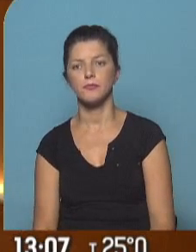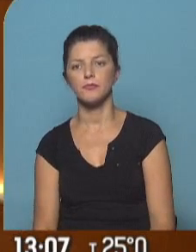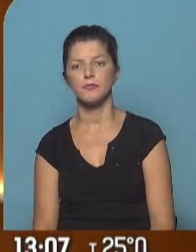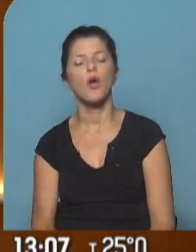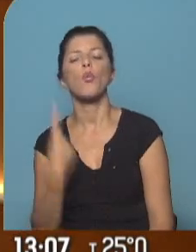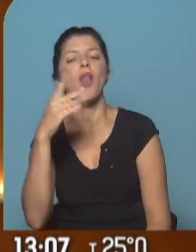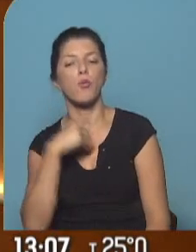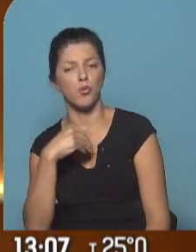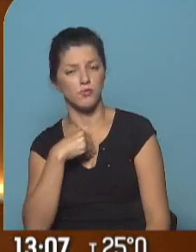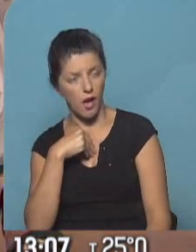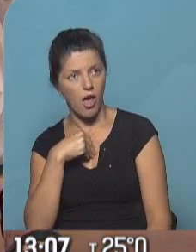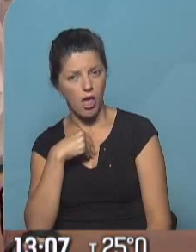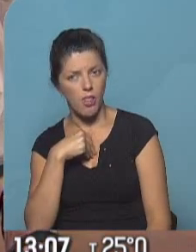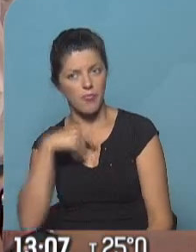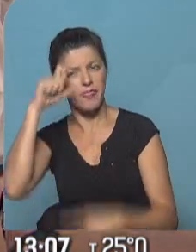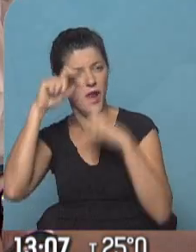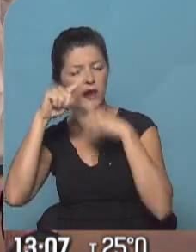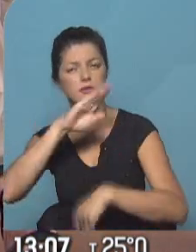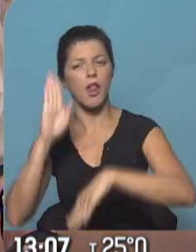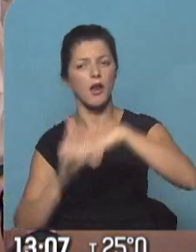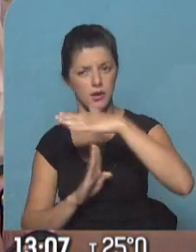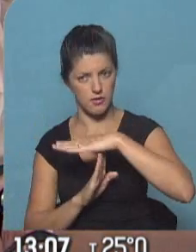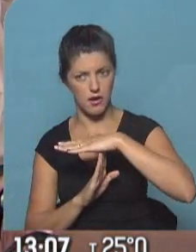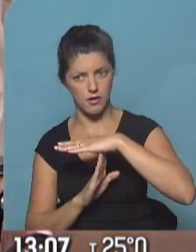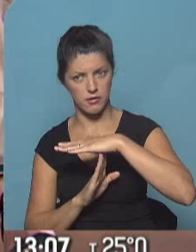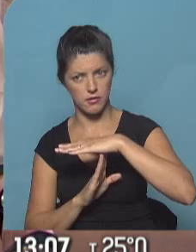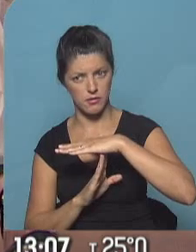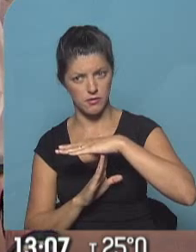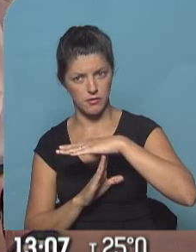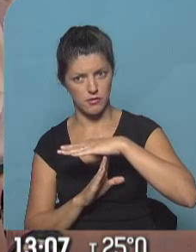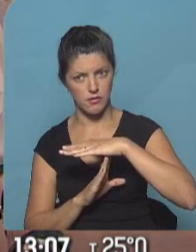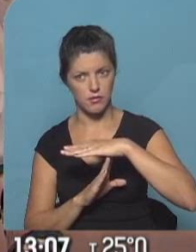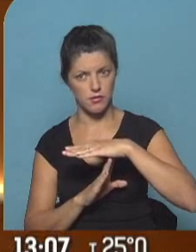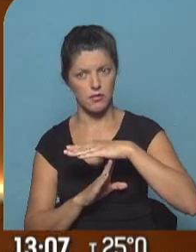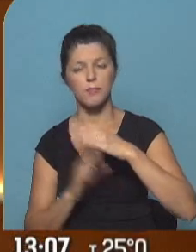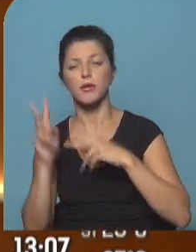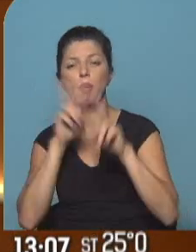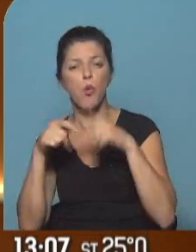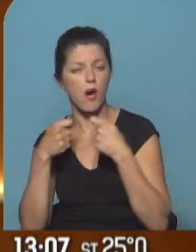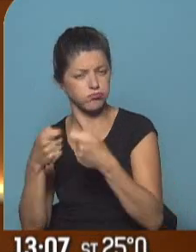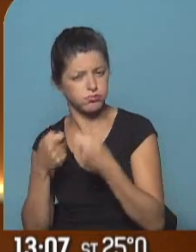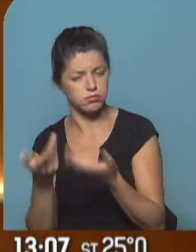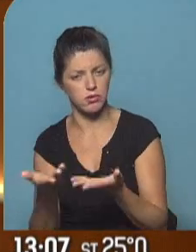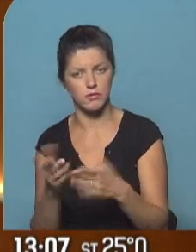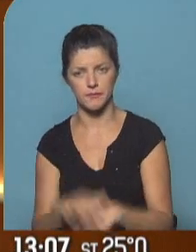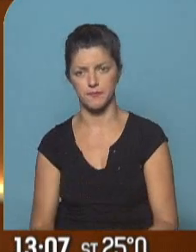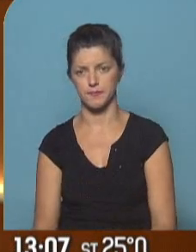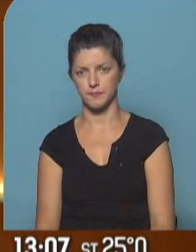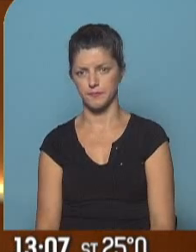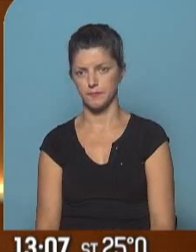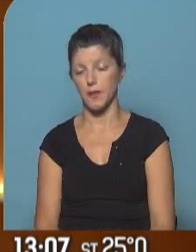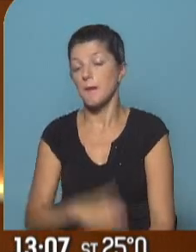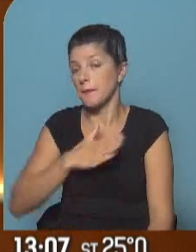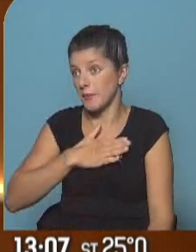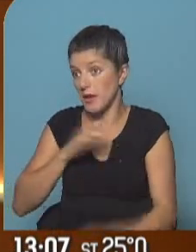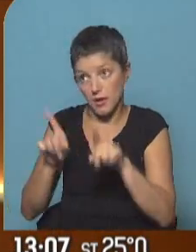sería, digamos, el propósito de petardear, por llamarlo de algún modo, el actual estado de cosas. Para mí está en esa línea, está en la línea